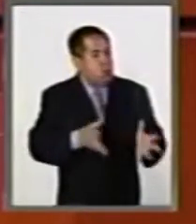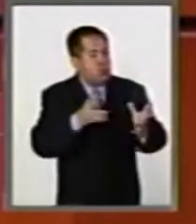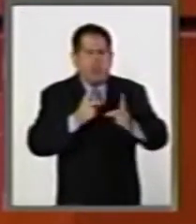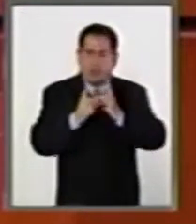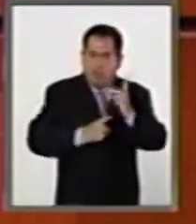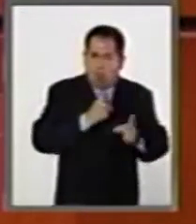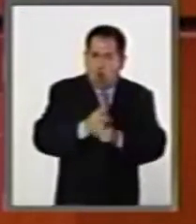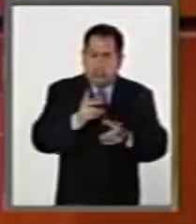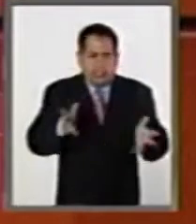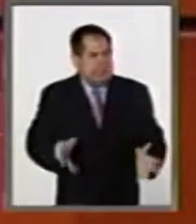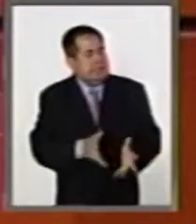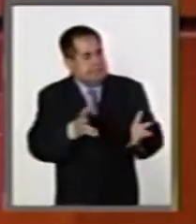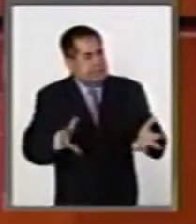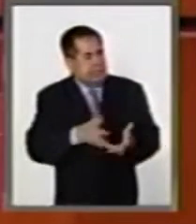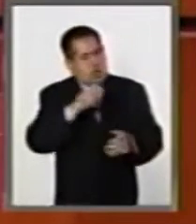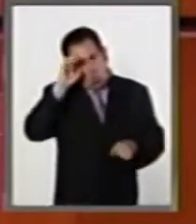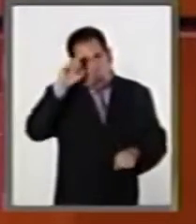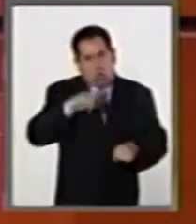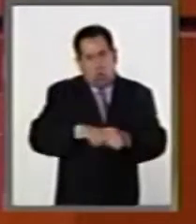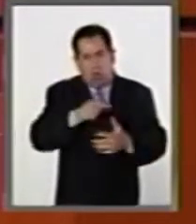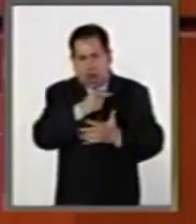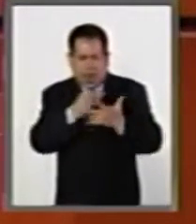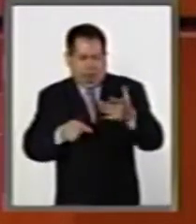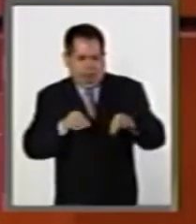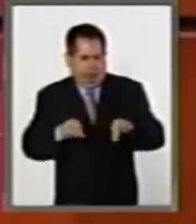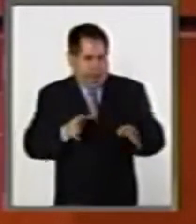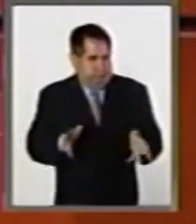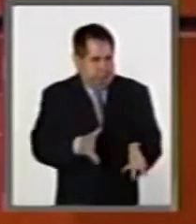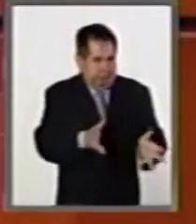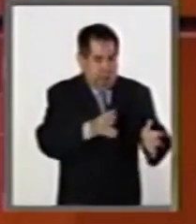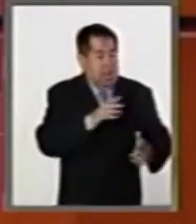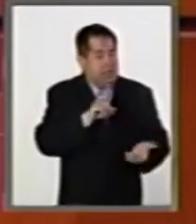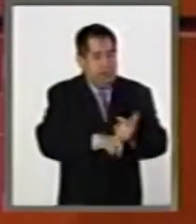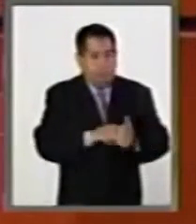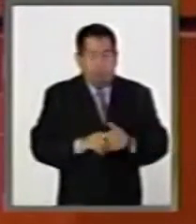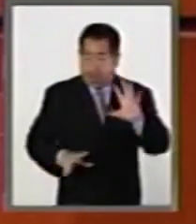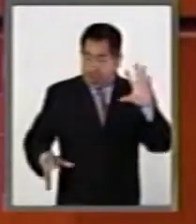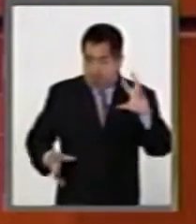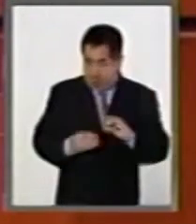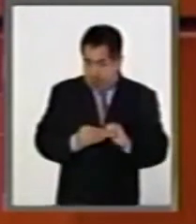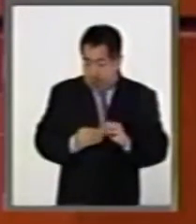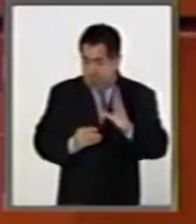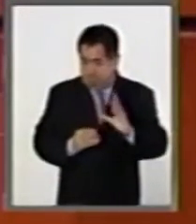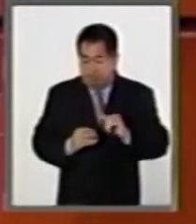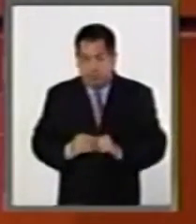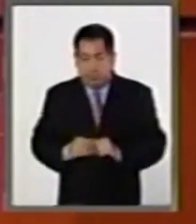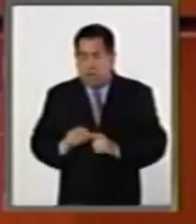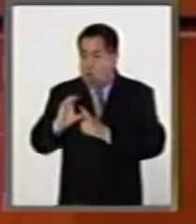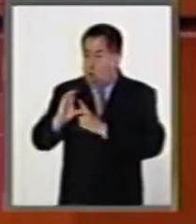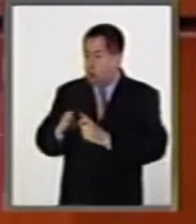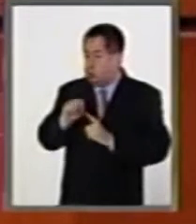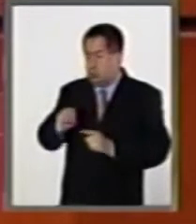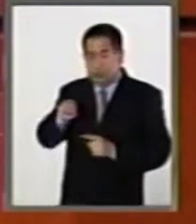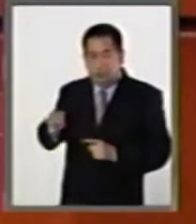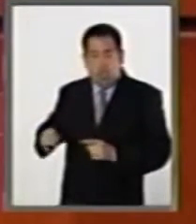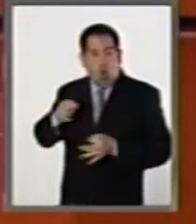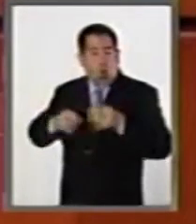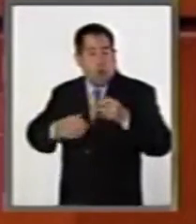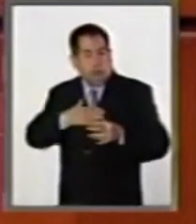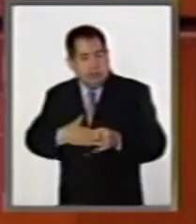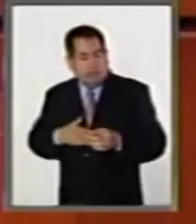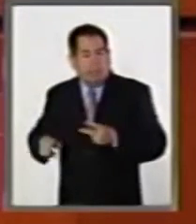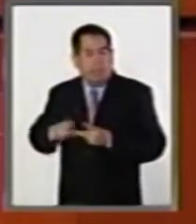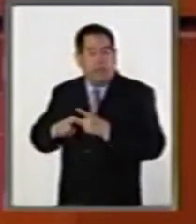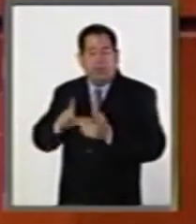físicas, deportivas, culturales y laborales. En suma, las Comisiones Unidas de Justicia,